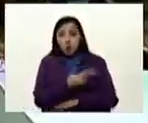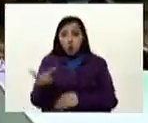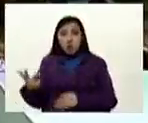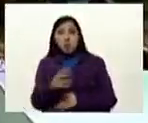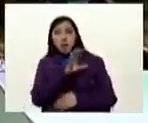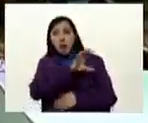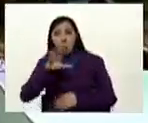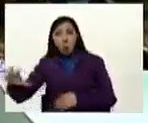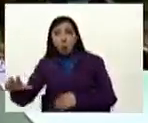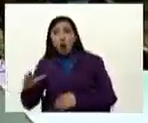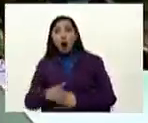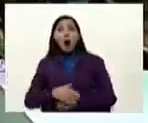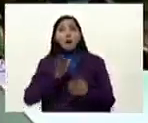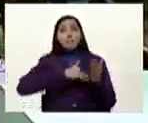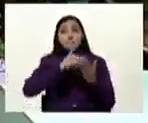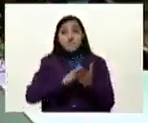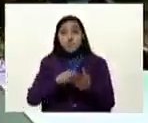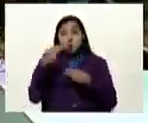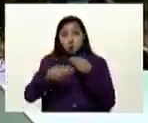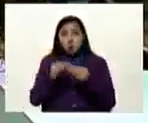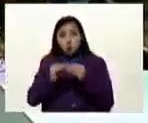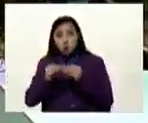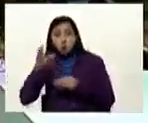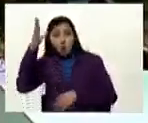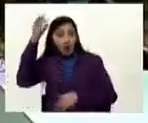pintado por Francisco de Miranda,